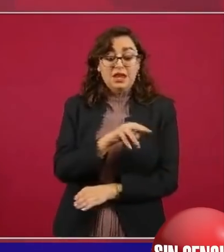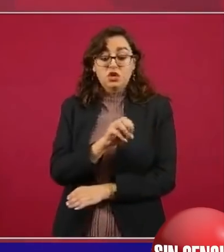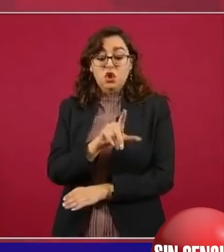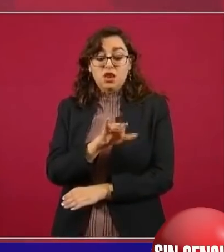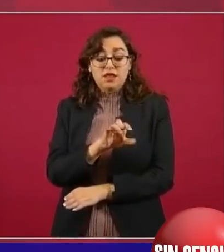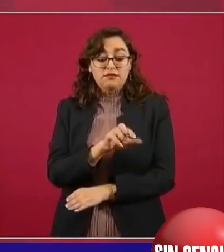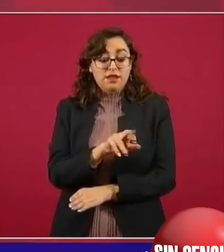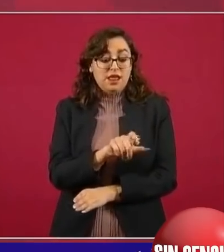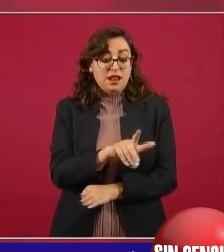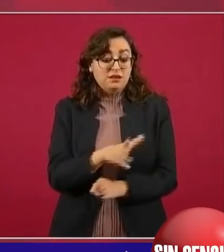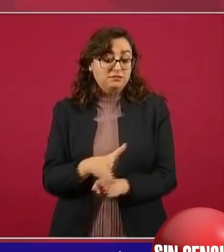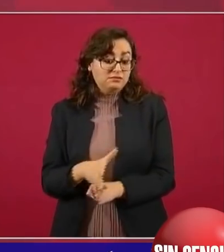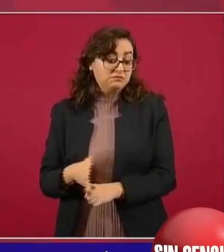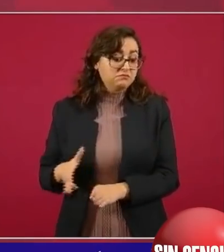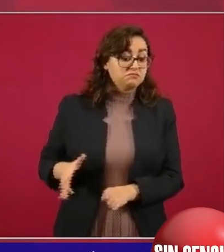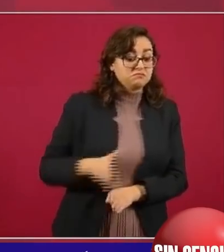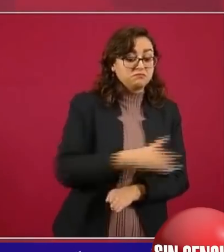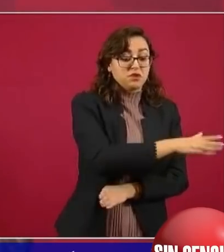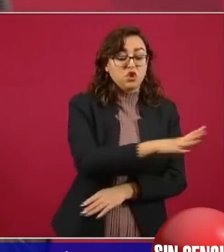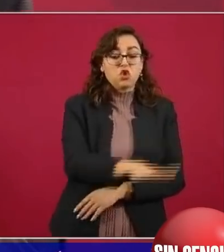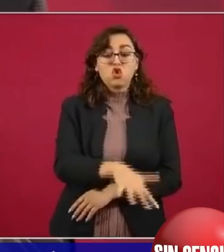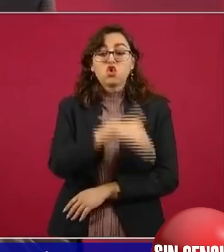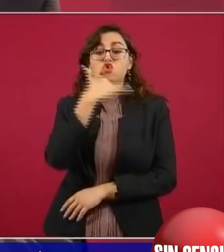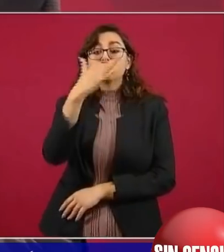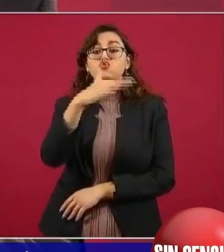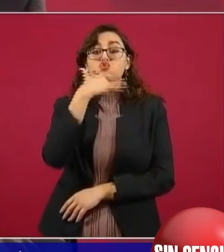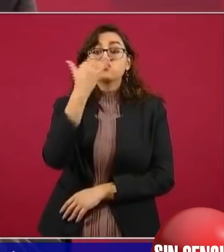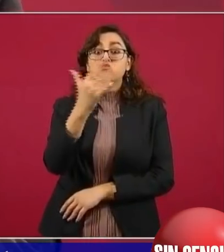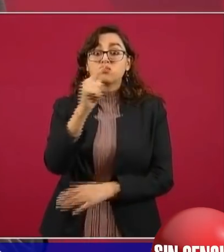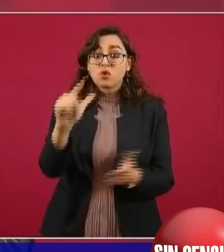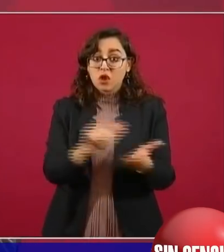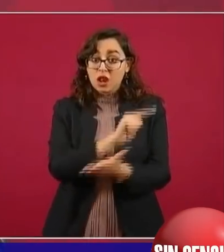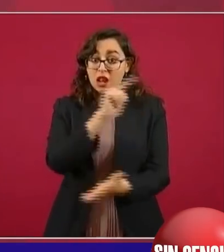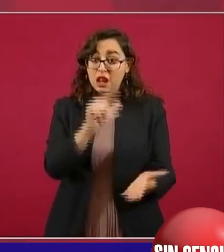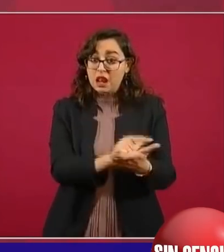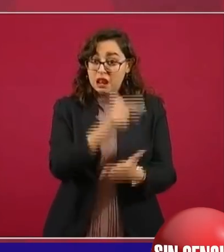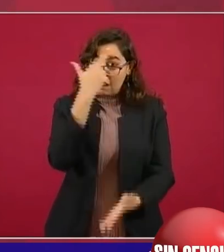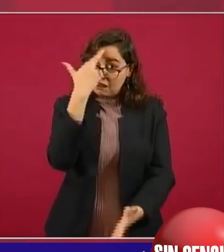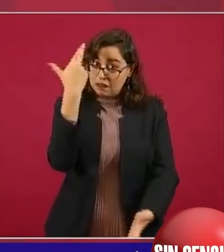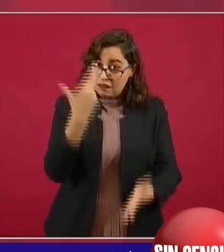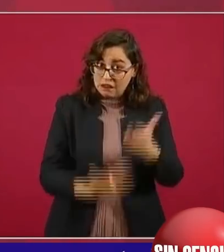la corrupción no era ni siquiera delito grave.